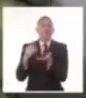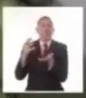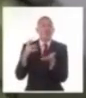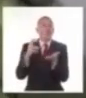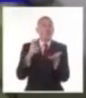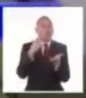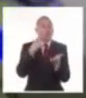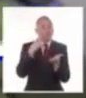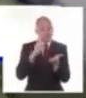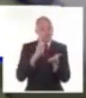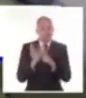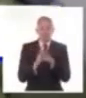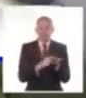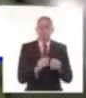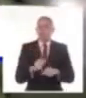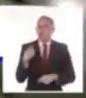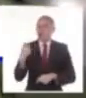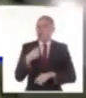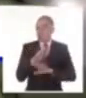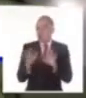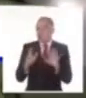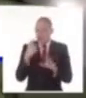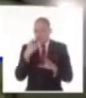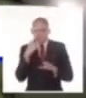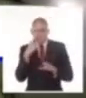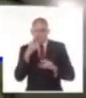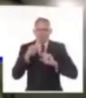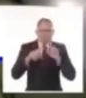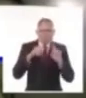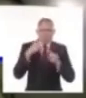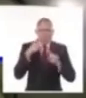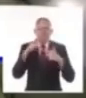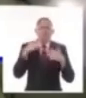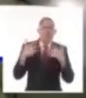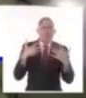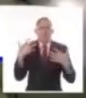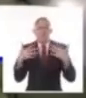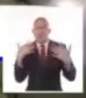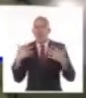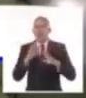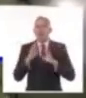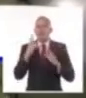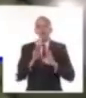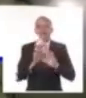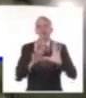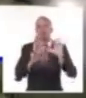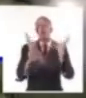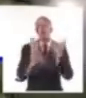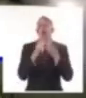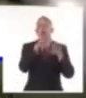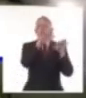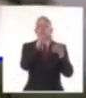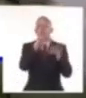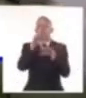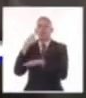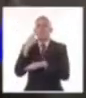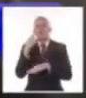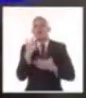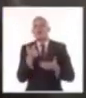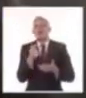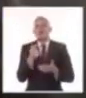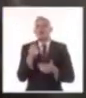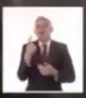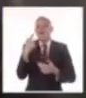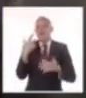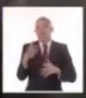de análisis que hicimos y al continuar la inspección en todas las cámaras de frigorífico pudimos determinar que el faltante era de 133 toneladas de pollo.